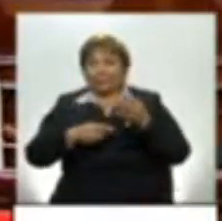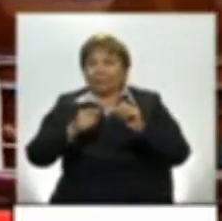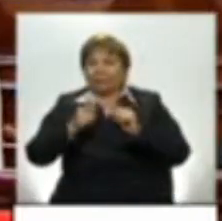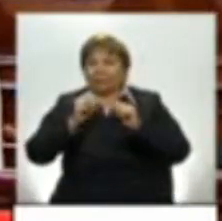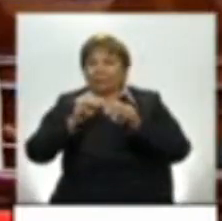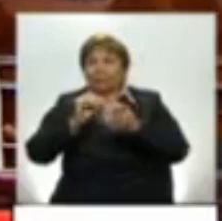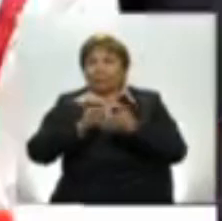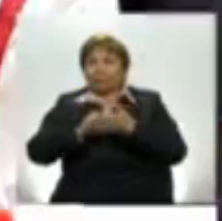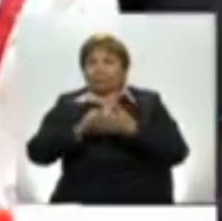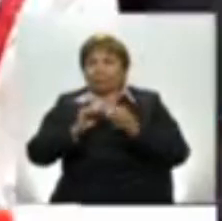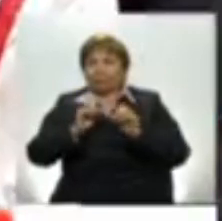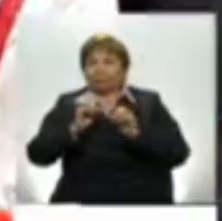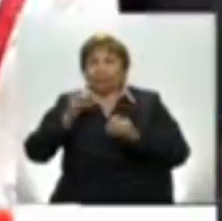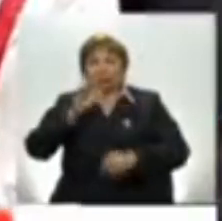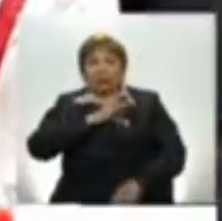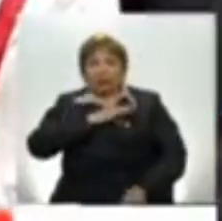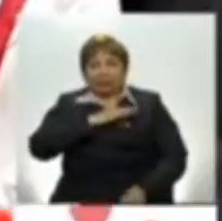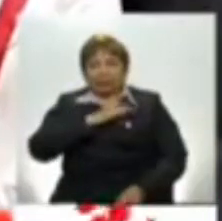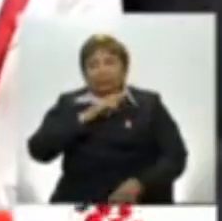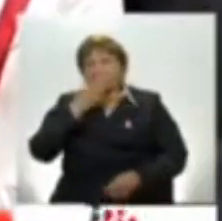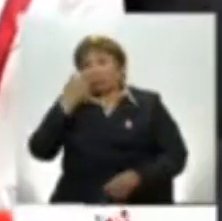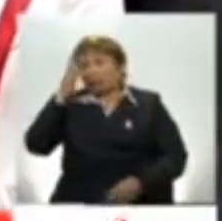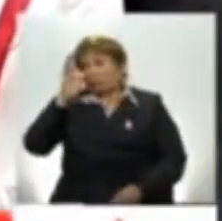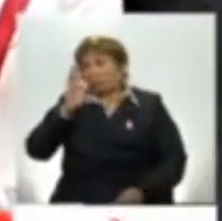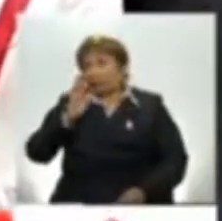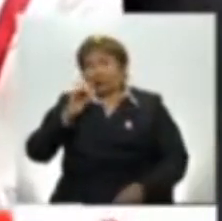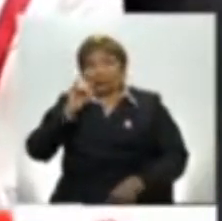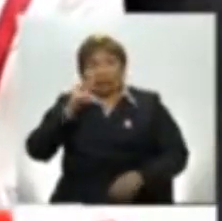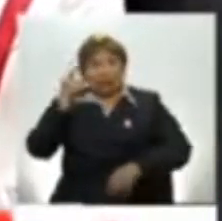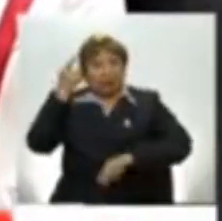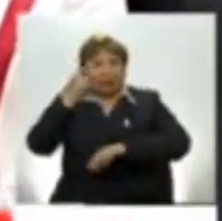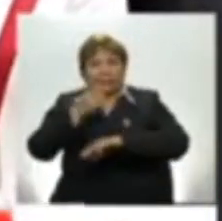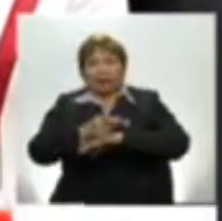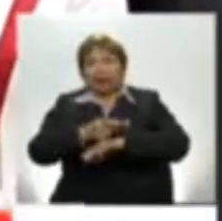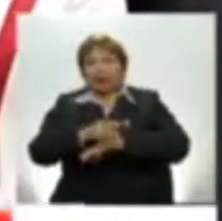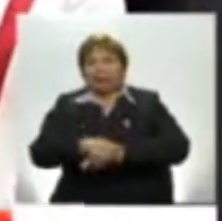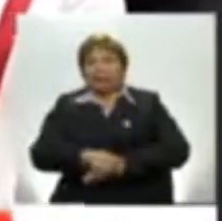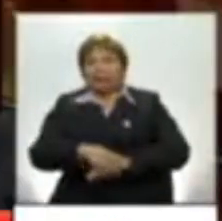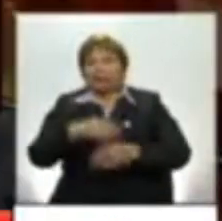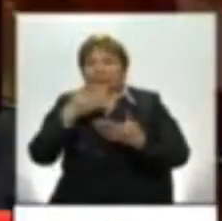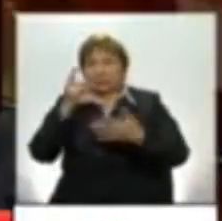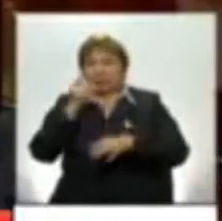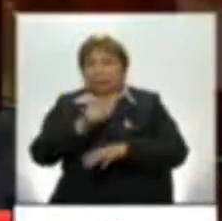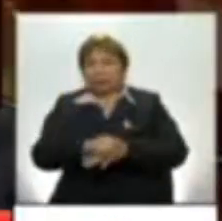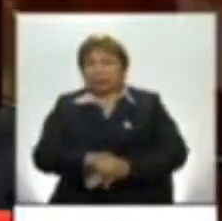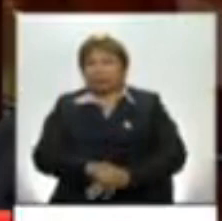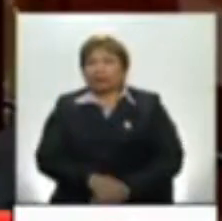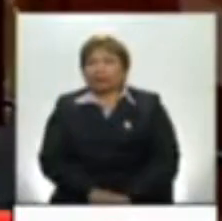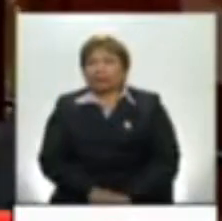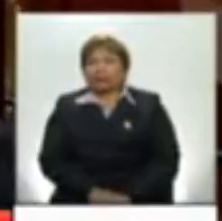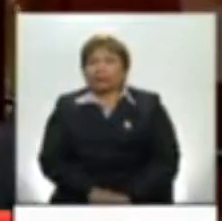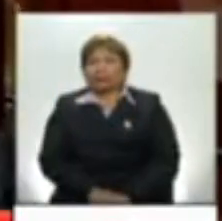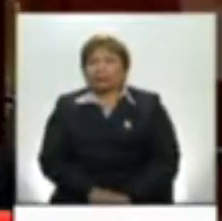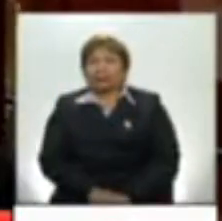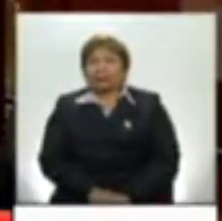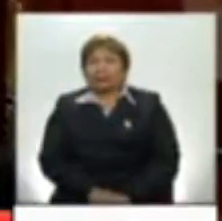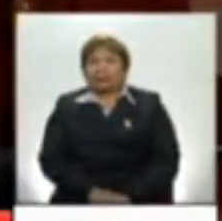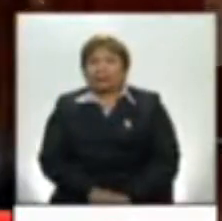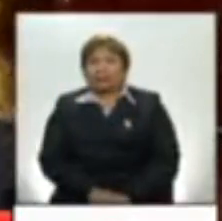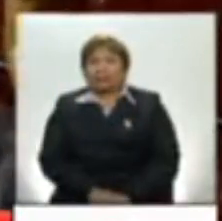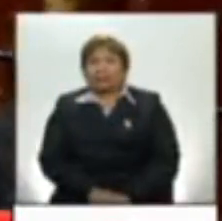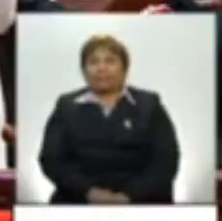que Dios y la patria la premien, si no, que él y la nación se lo demanden.